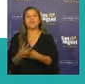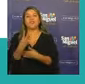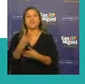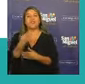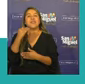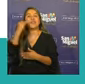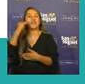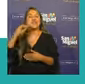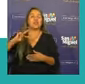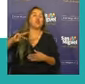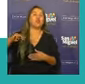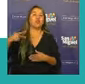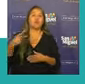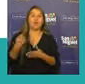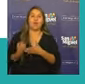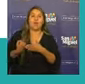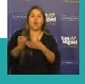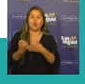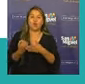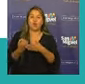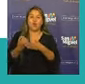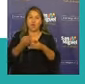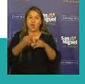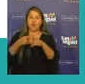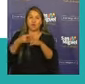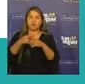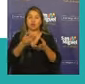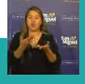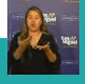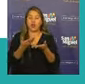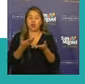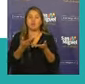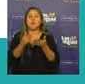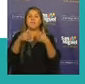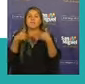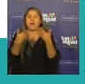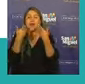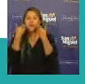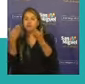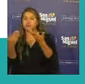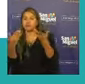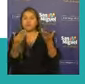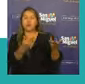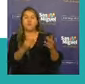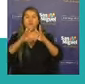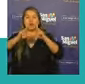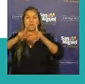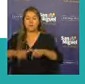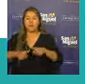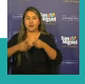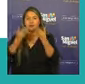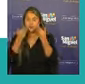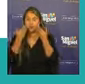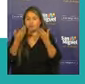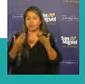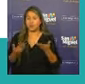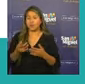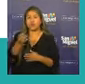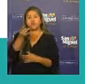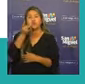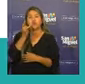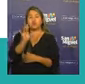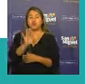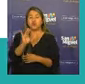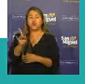doble las ayudas sociales, y estas ayudas sociales a familias beneficiadas tienen que ver no solo